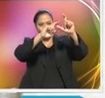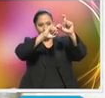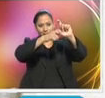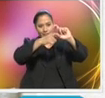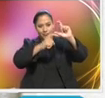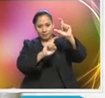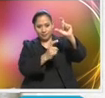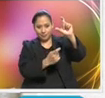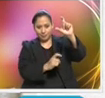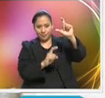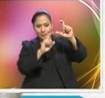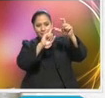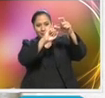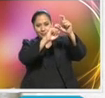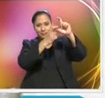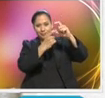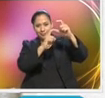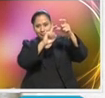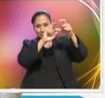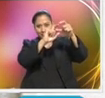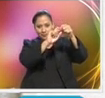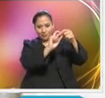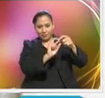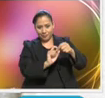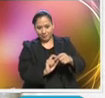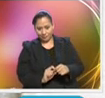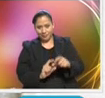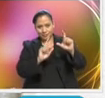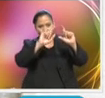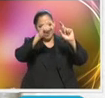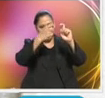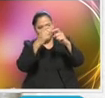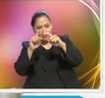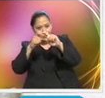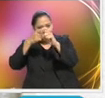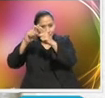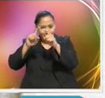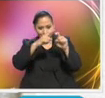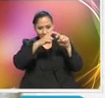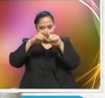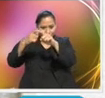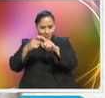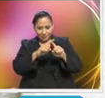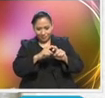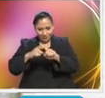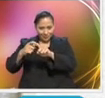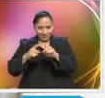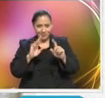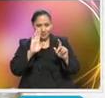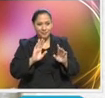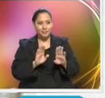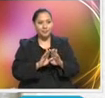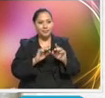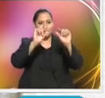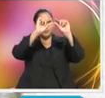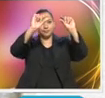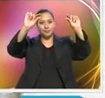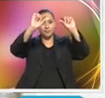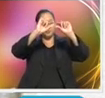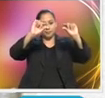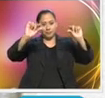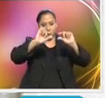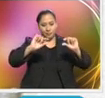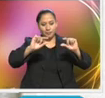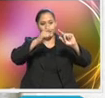la primera como capitular casi, ¿no? Exactamente. Y aquí lo que nosotros vamos a encontrar cuando los renglones se enredan